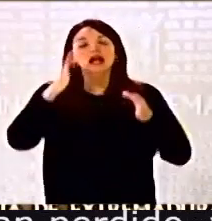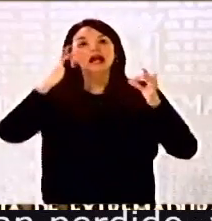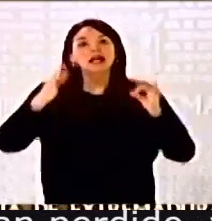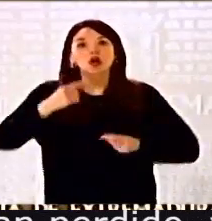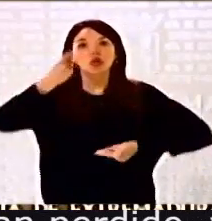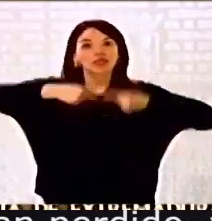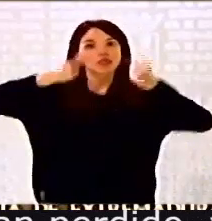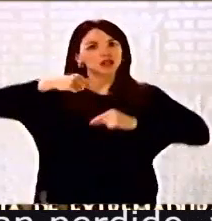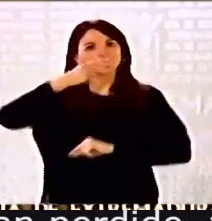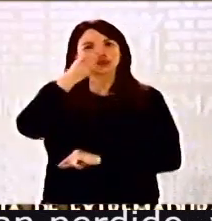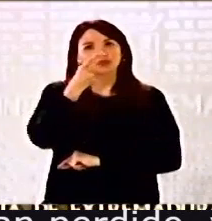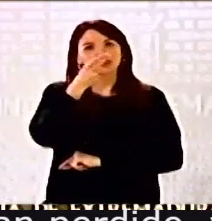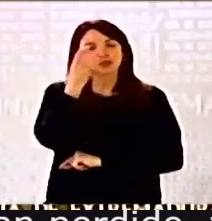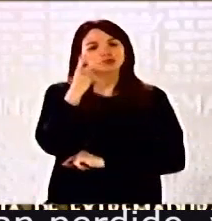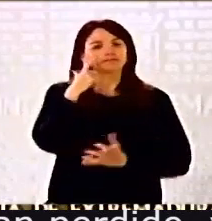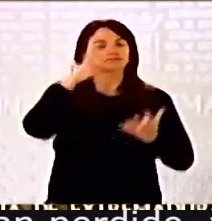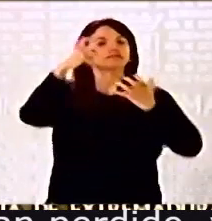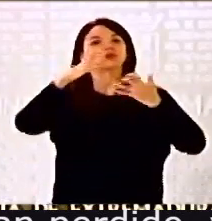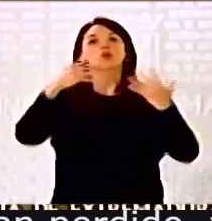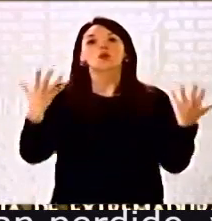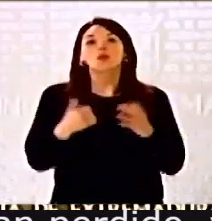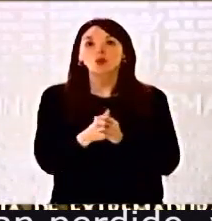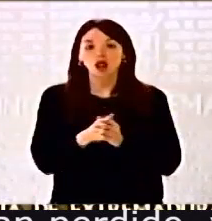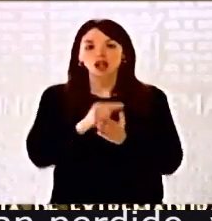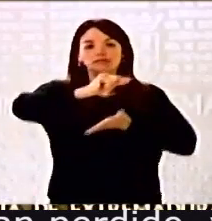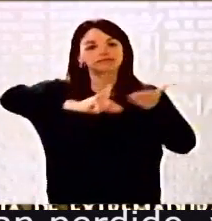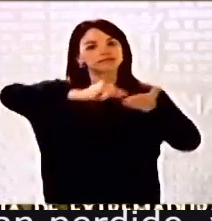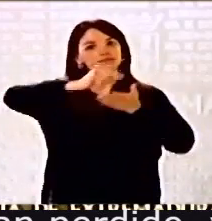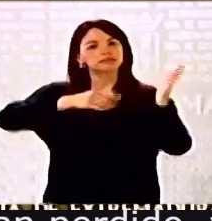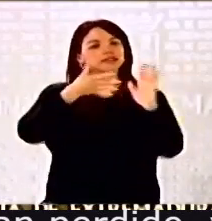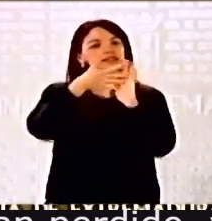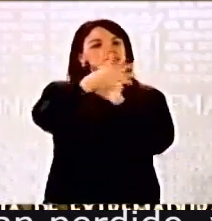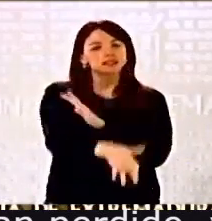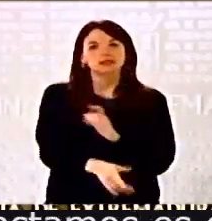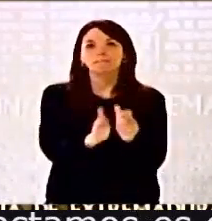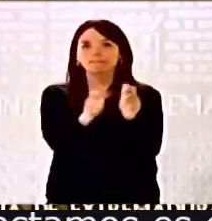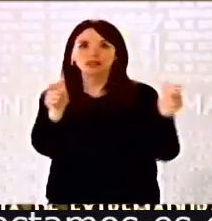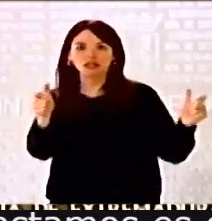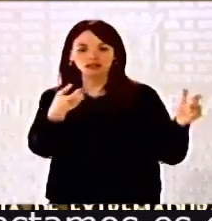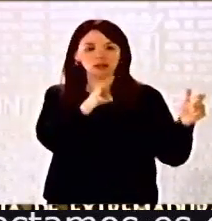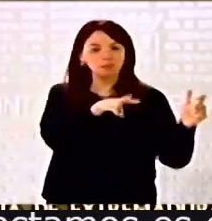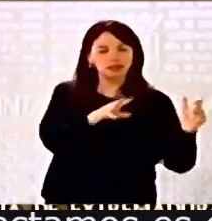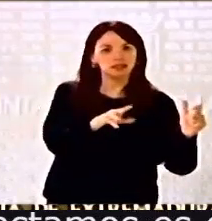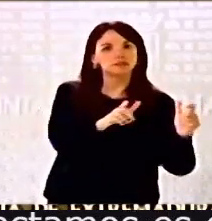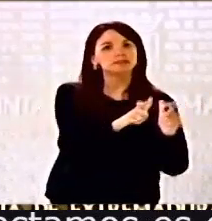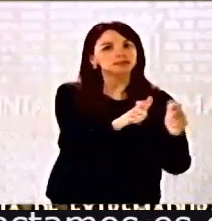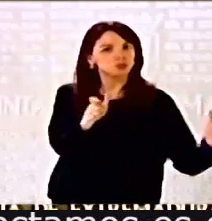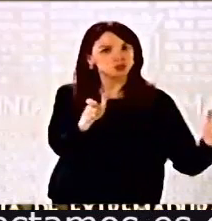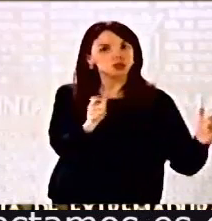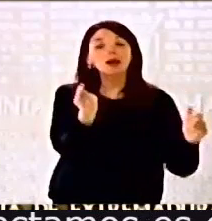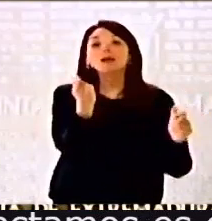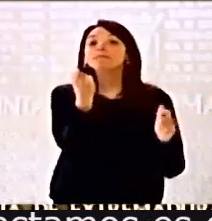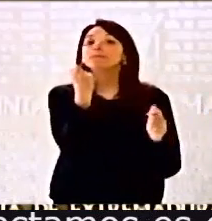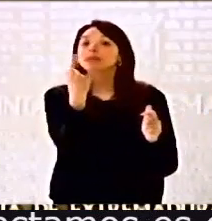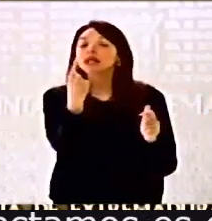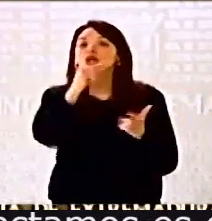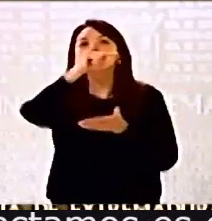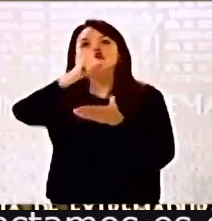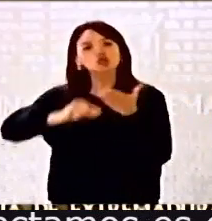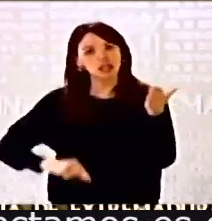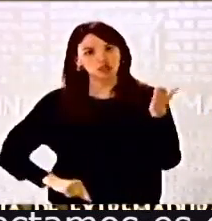interesantes que detectamos es que crece la contratación indefinida en este primer trimestre en 1.000 contratos, 1.000